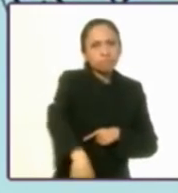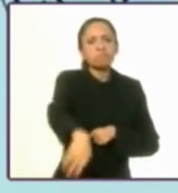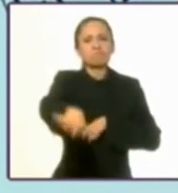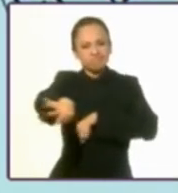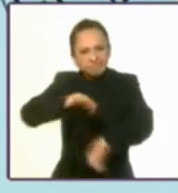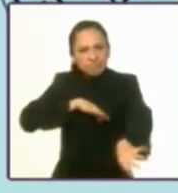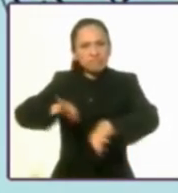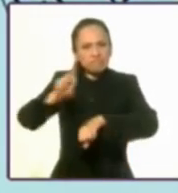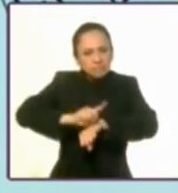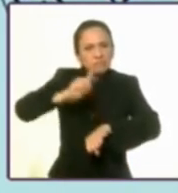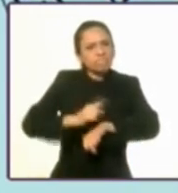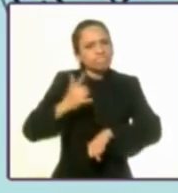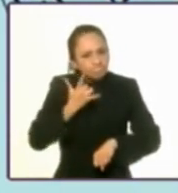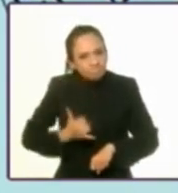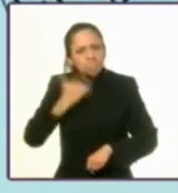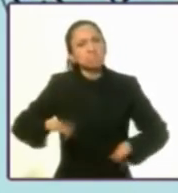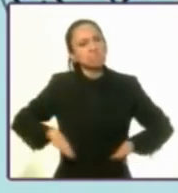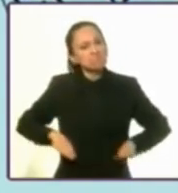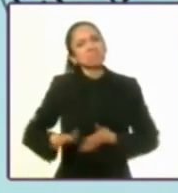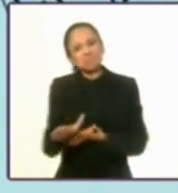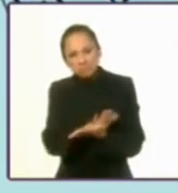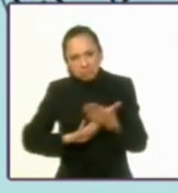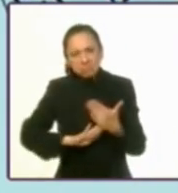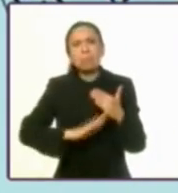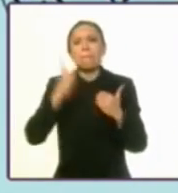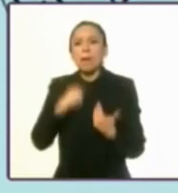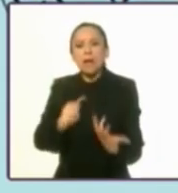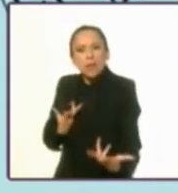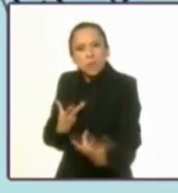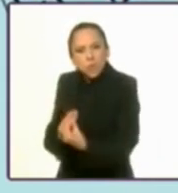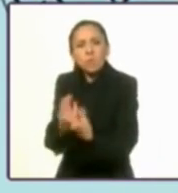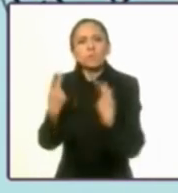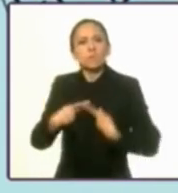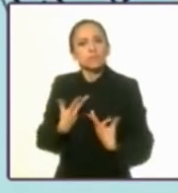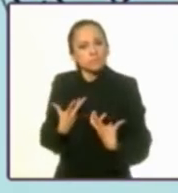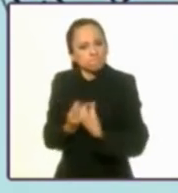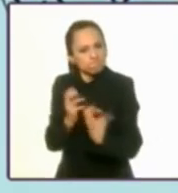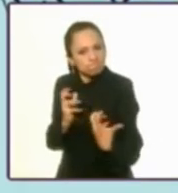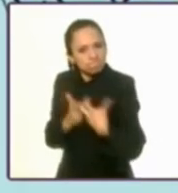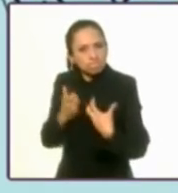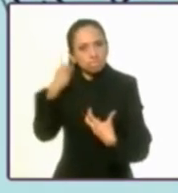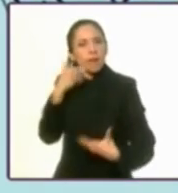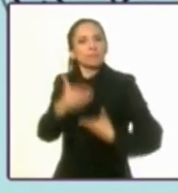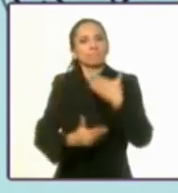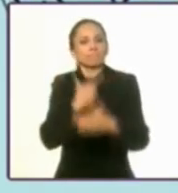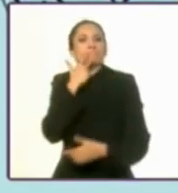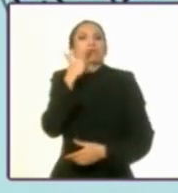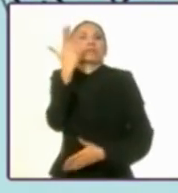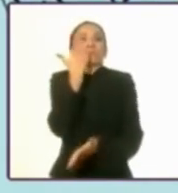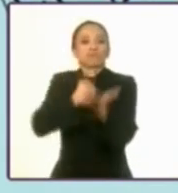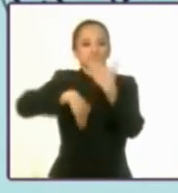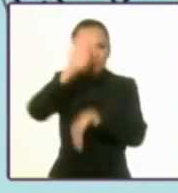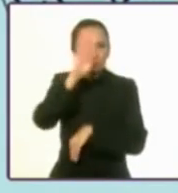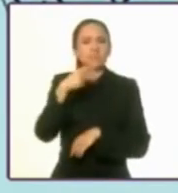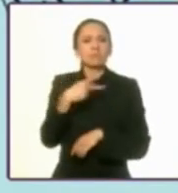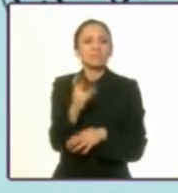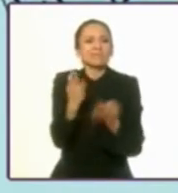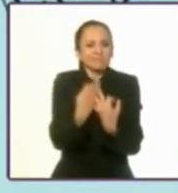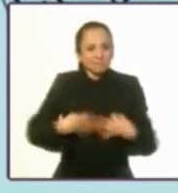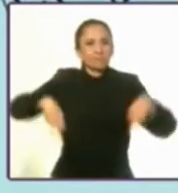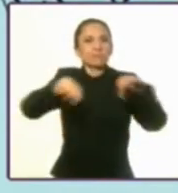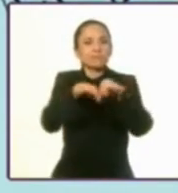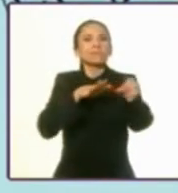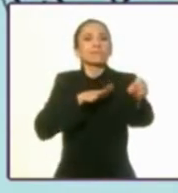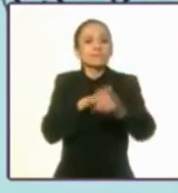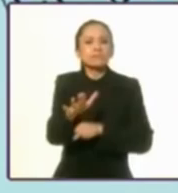humildad de la mano de la gente para sacarla adelante es muy importante que veamos con claridad quién